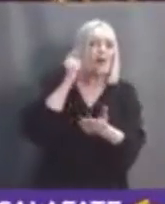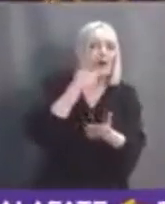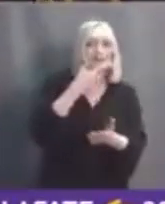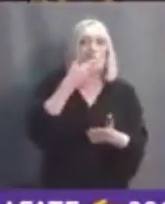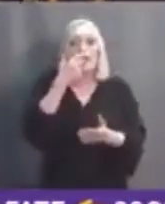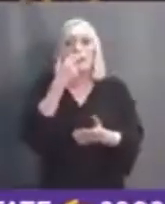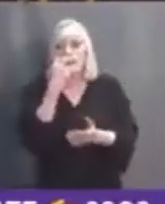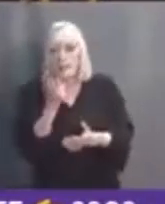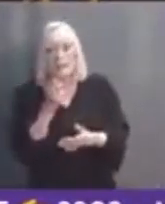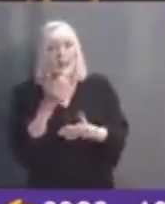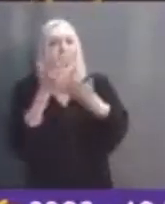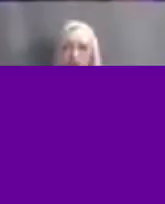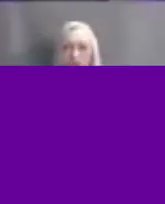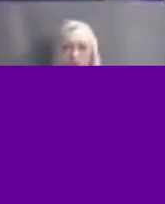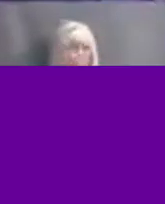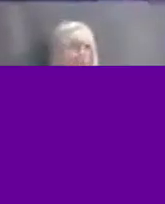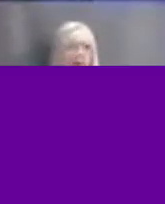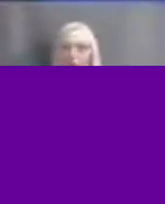impuestos